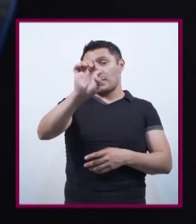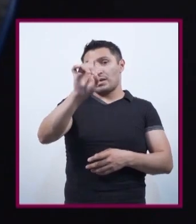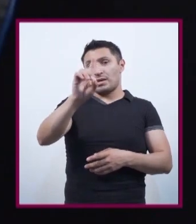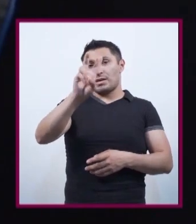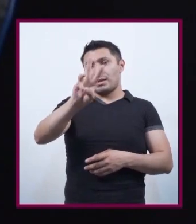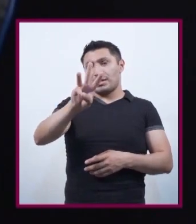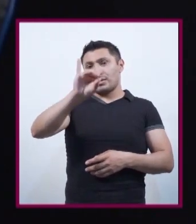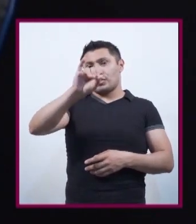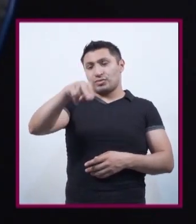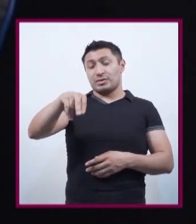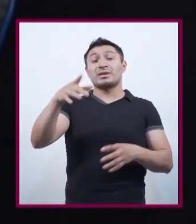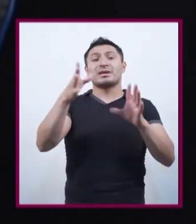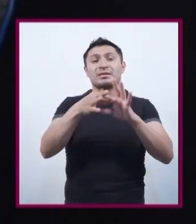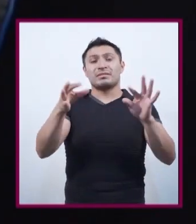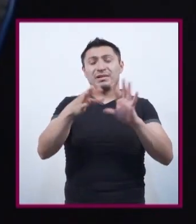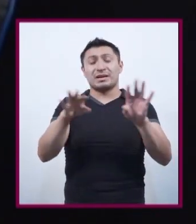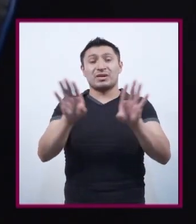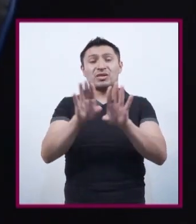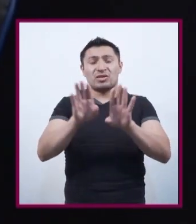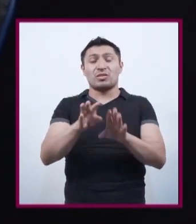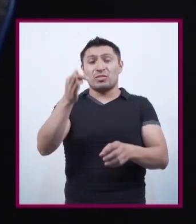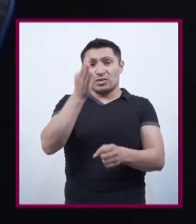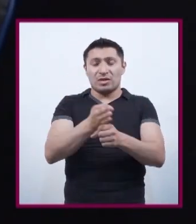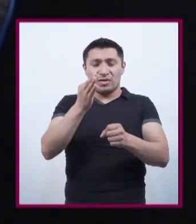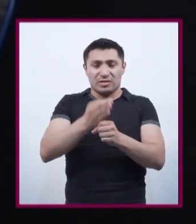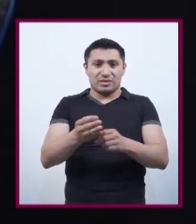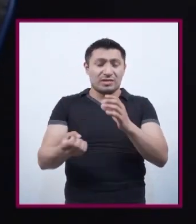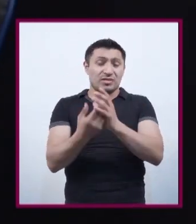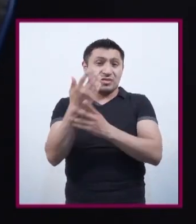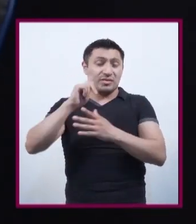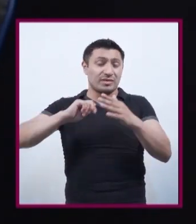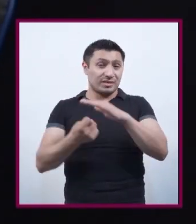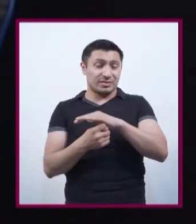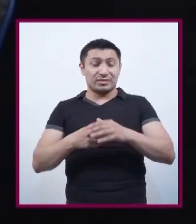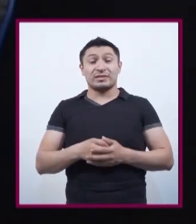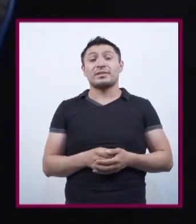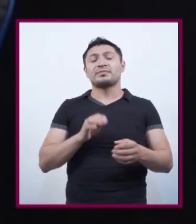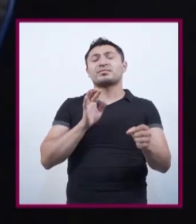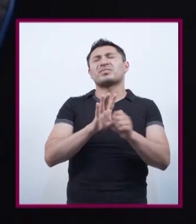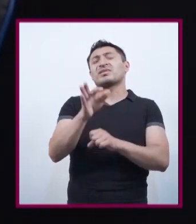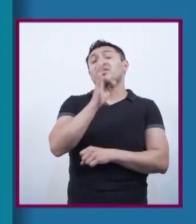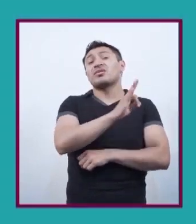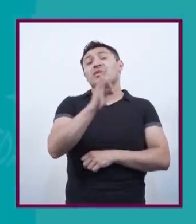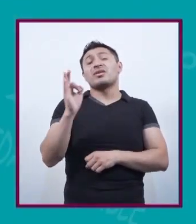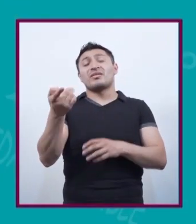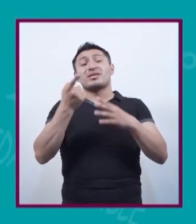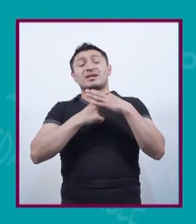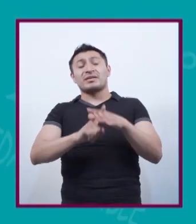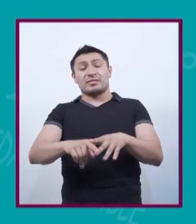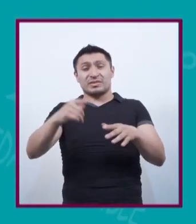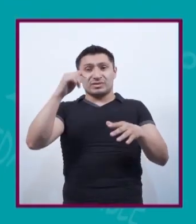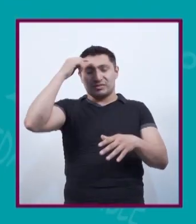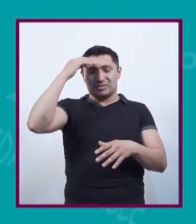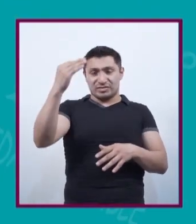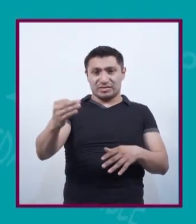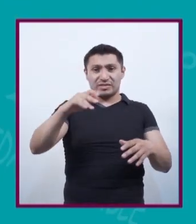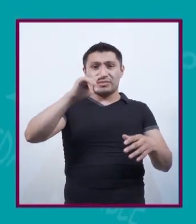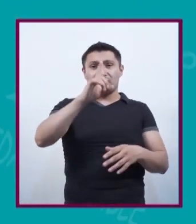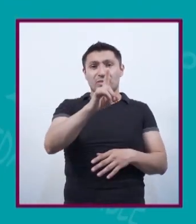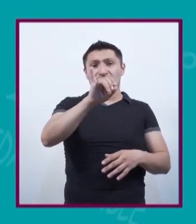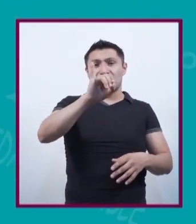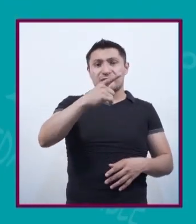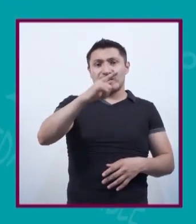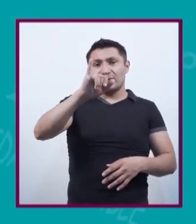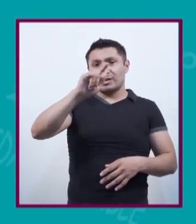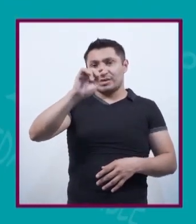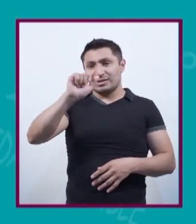Edwin Alcántara, quien nos hablará de cómo la Hemeroteca Nacional de México se ha adaptado a la era digital. ¿A partir de qué fecha inició la